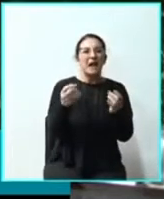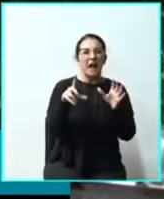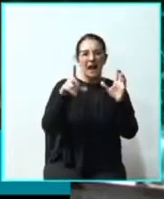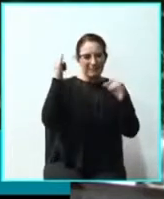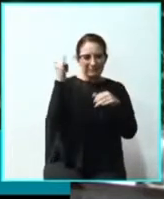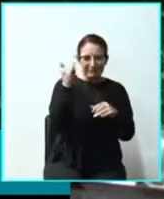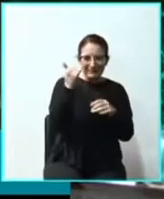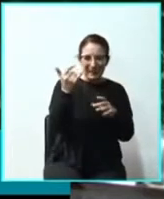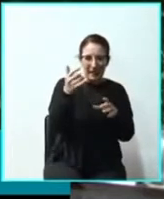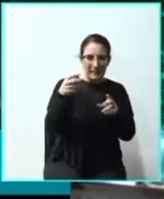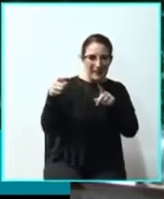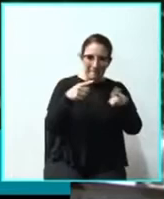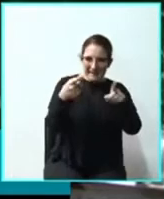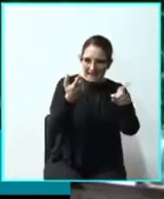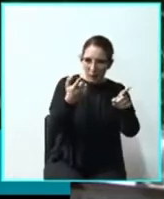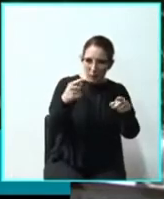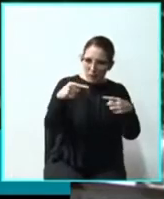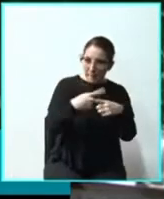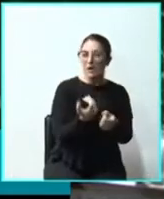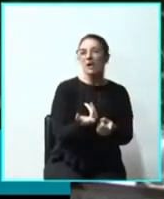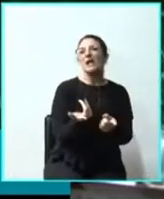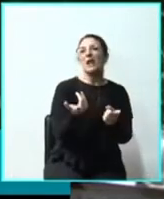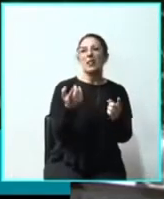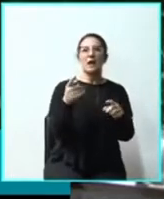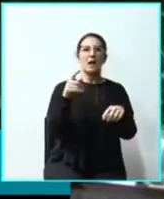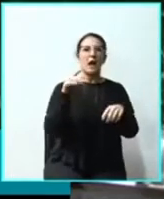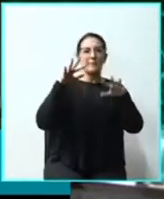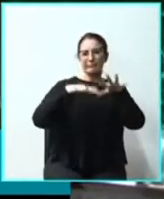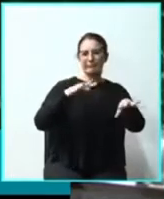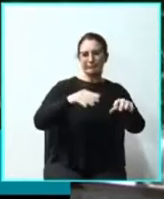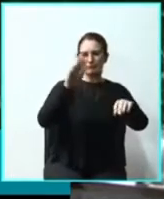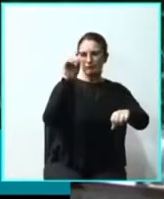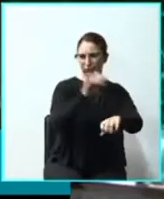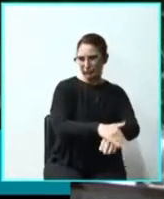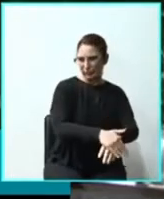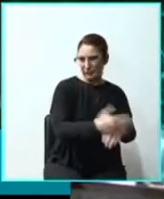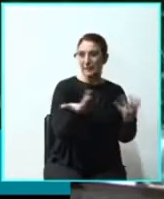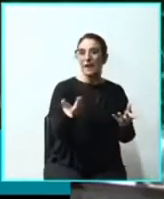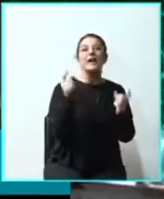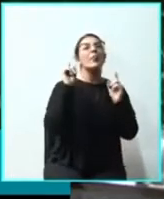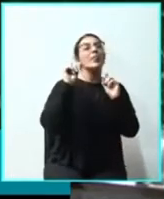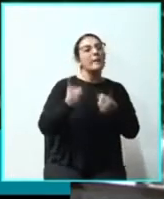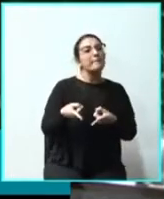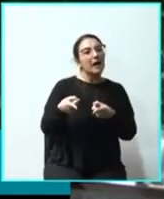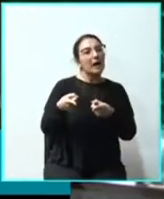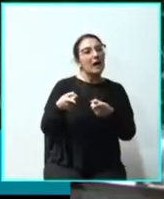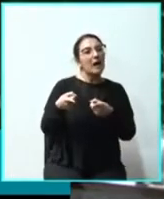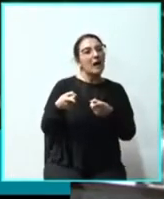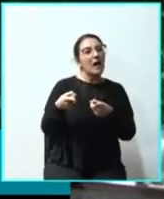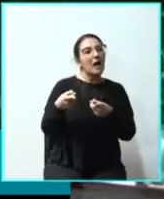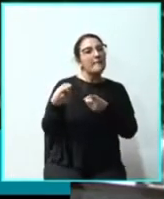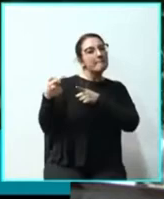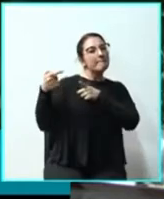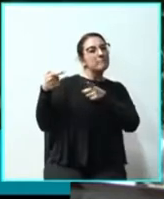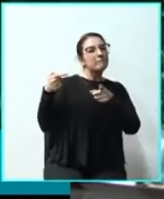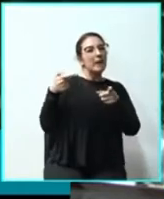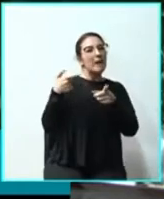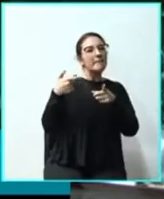política, para la criminalización de la protesta y para la persecución con alto